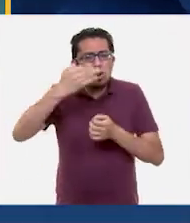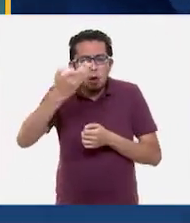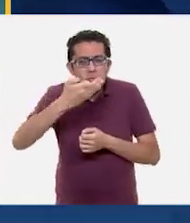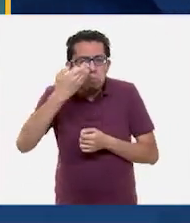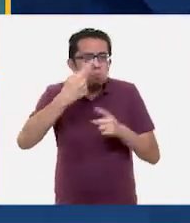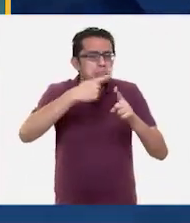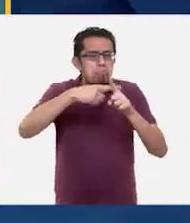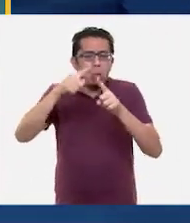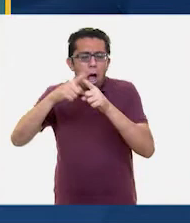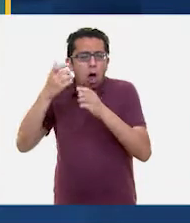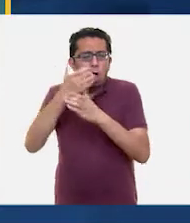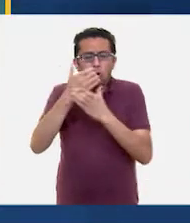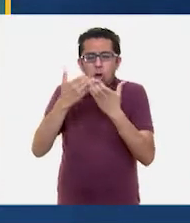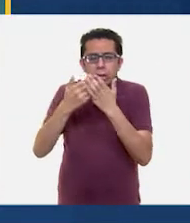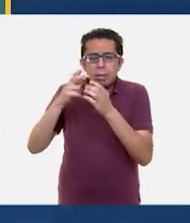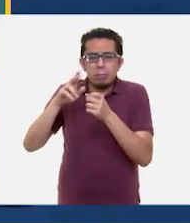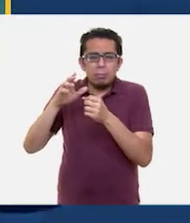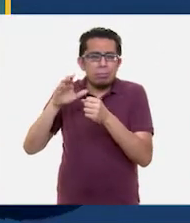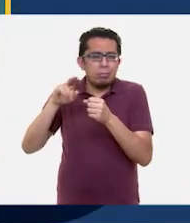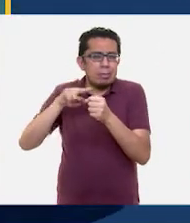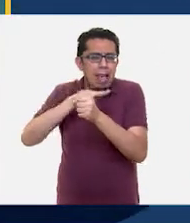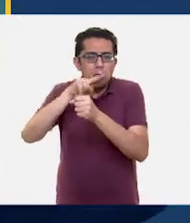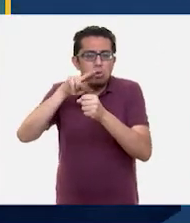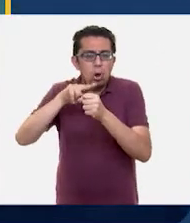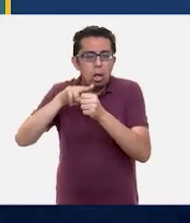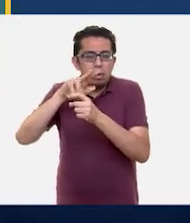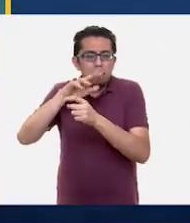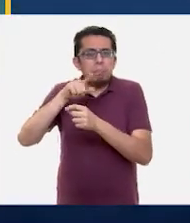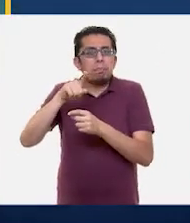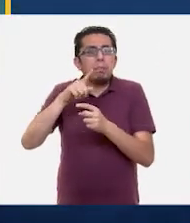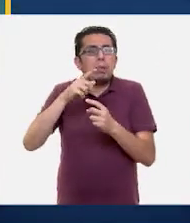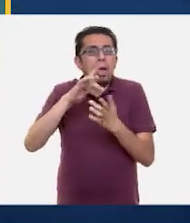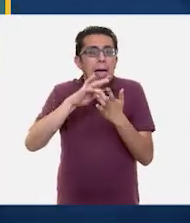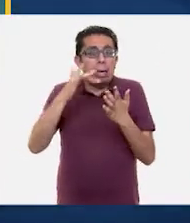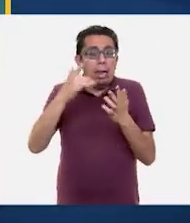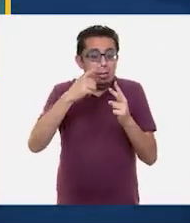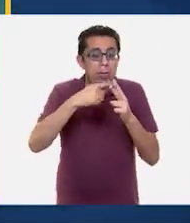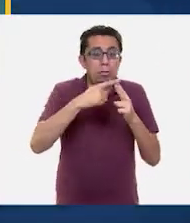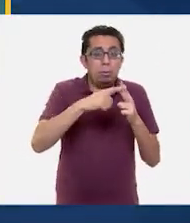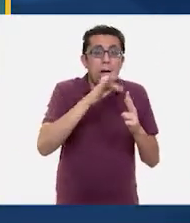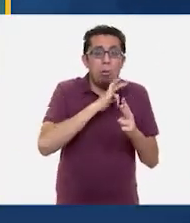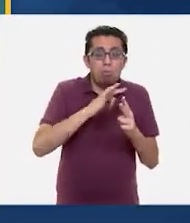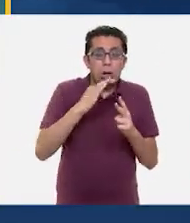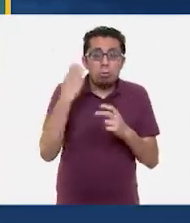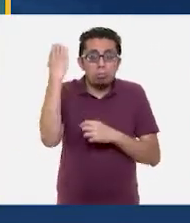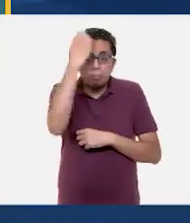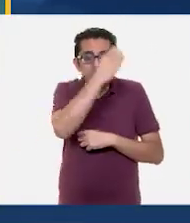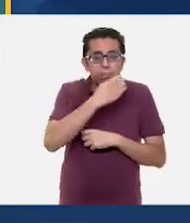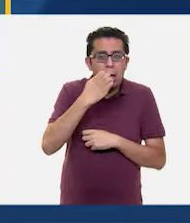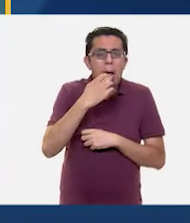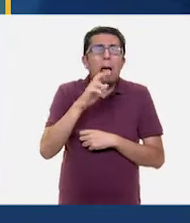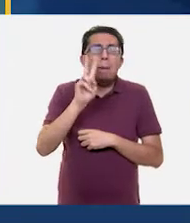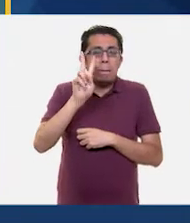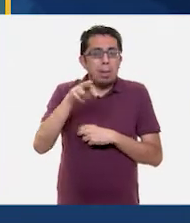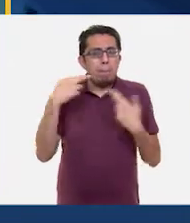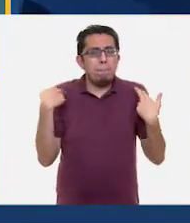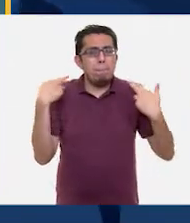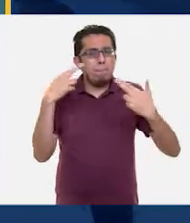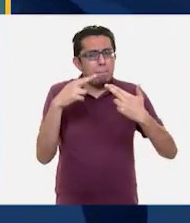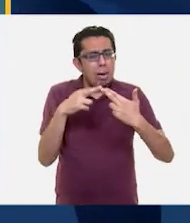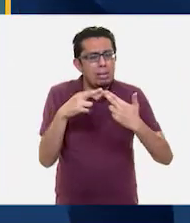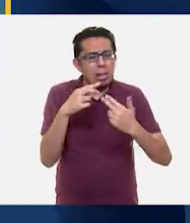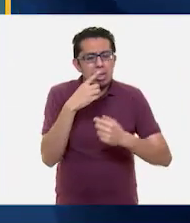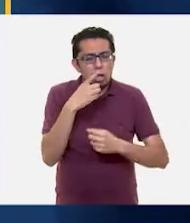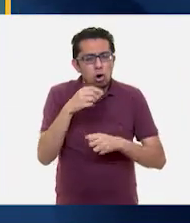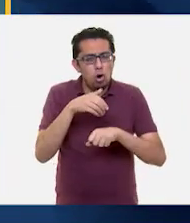naturaleza, y las matemáticas nos permiten poder analizarlo. Es cierto. La maestra también mencionó el número